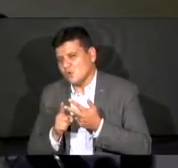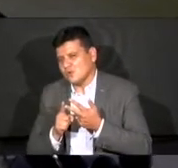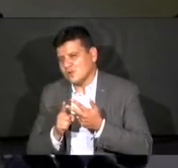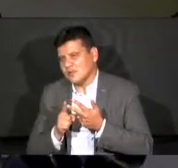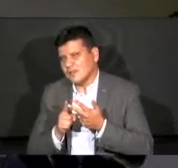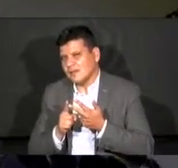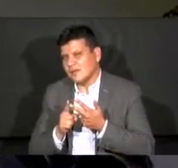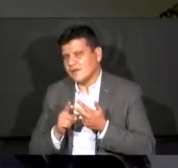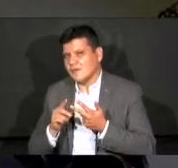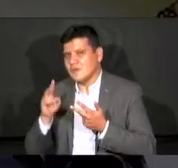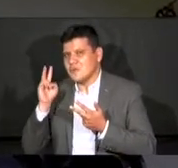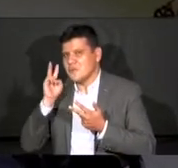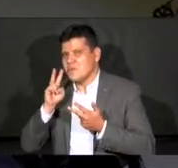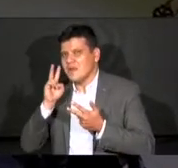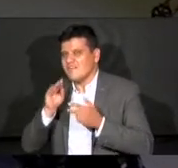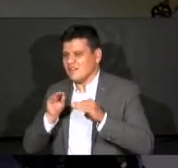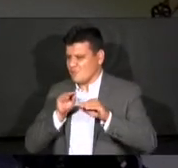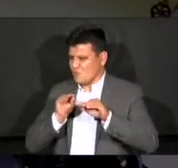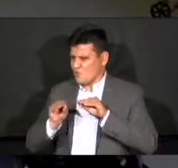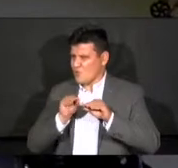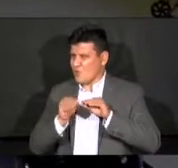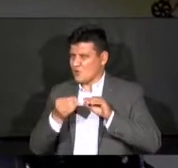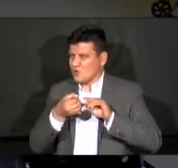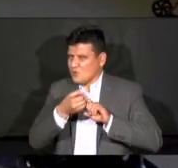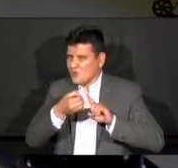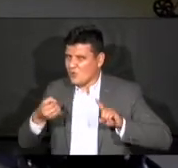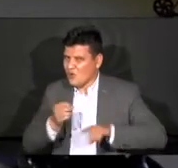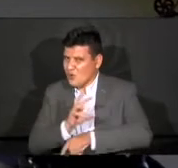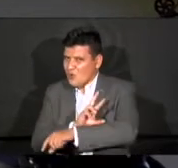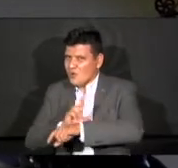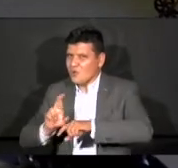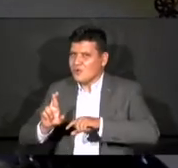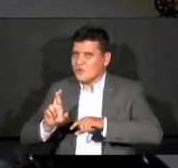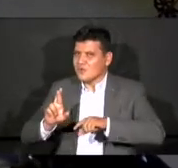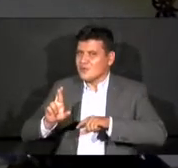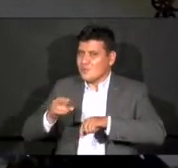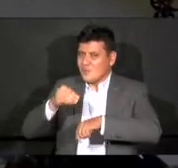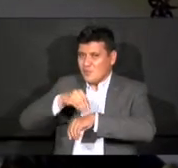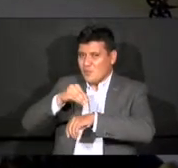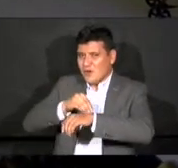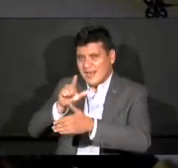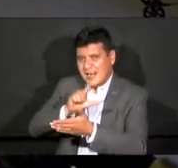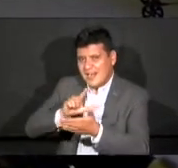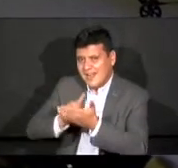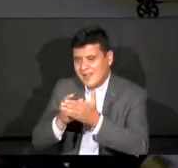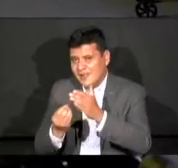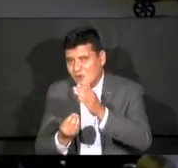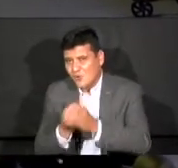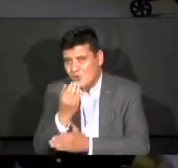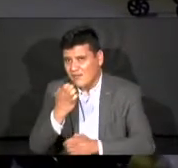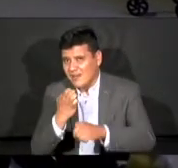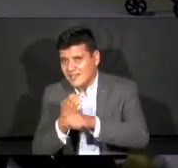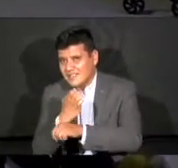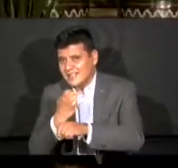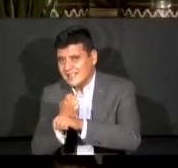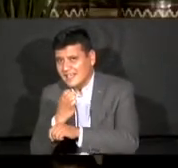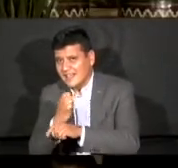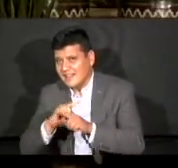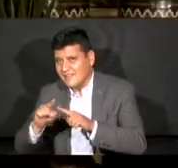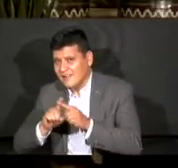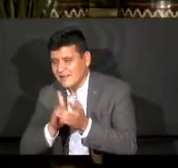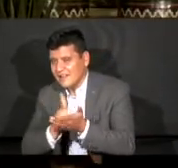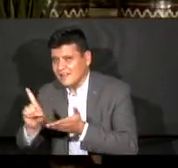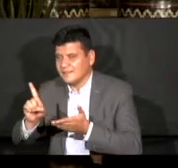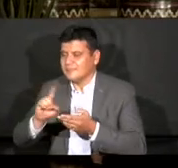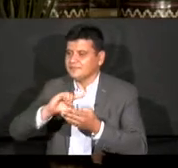y aprovechamiento con una nueva ley estatal de derechos. Noveno, llevaremos a cabo una